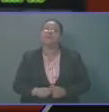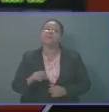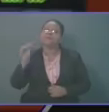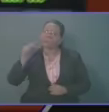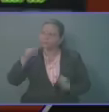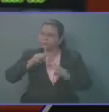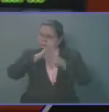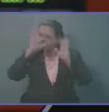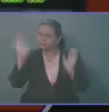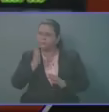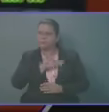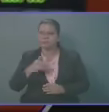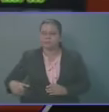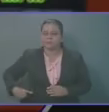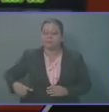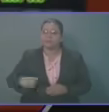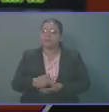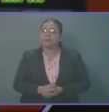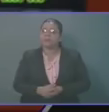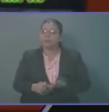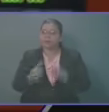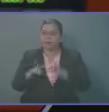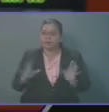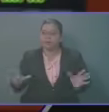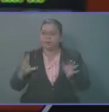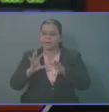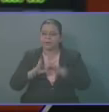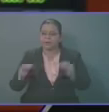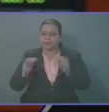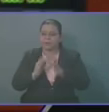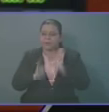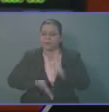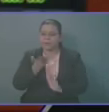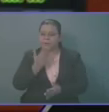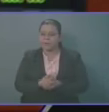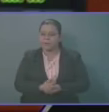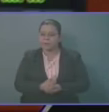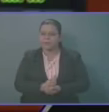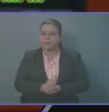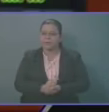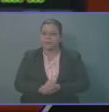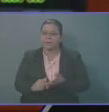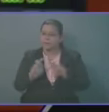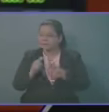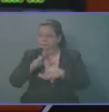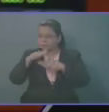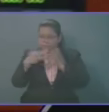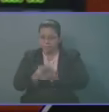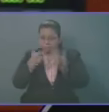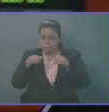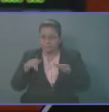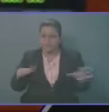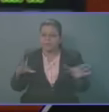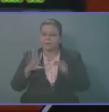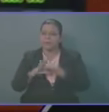En efecto, señor presidente, usted ha manejado el discurso en esta asamblea legislativa que el pleno es la máxima